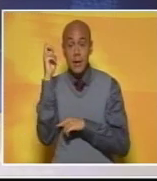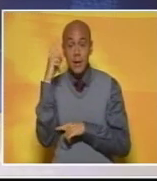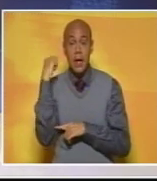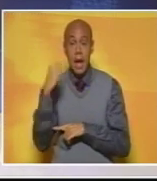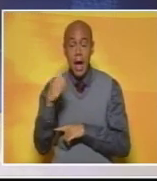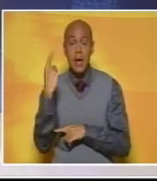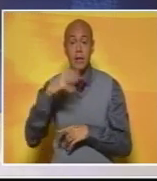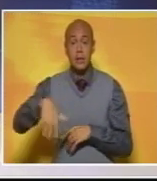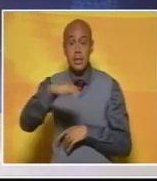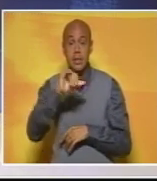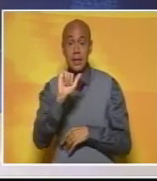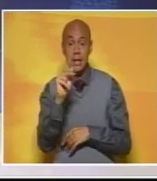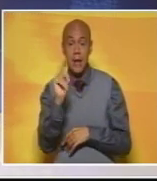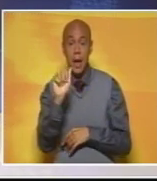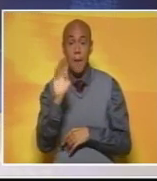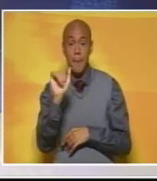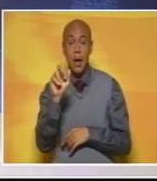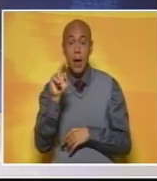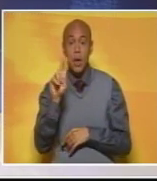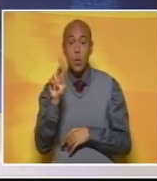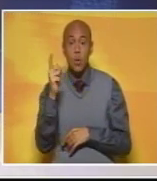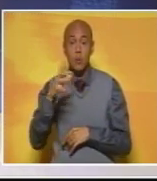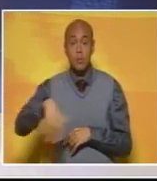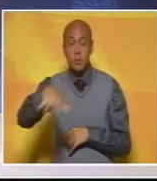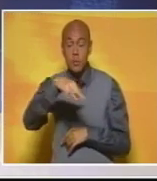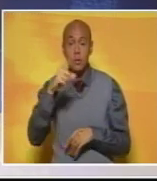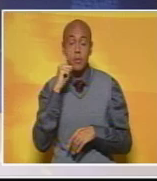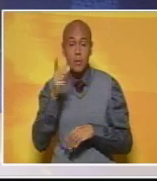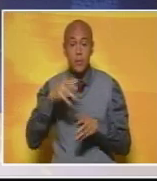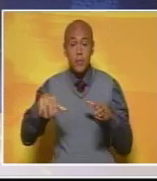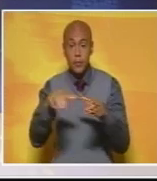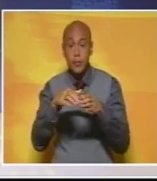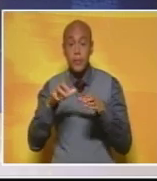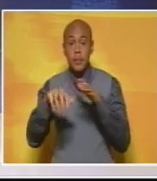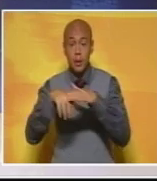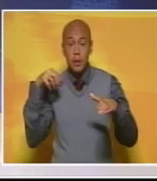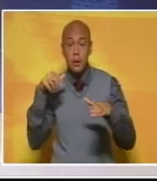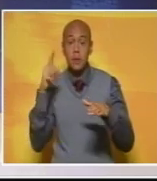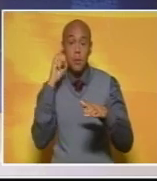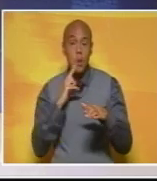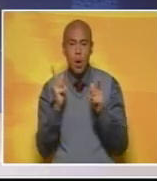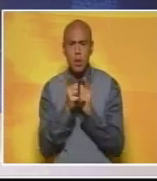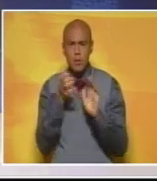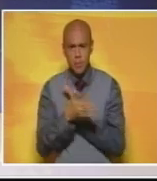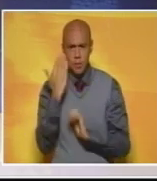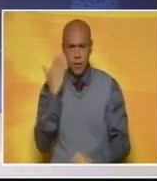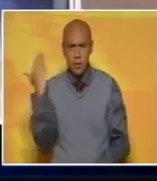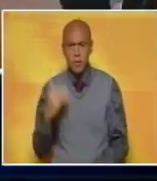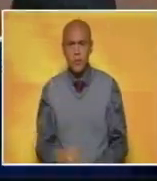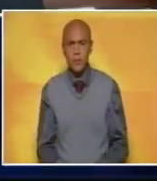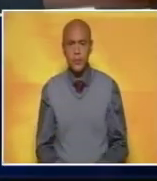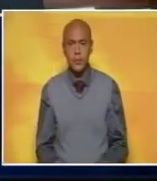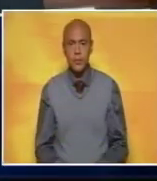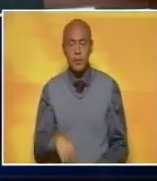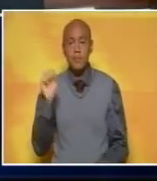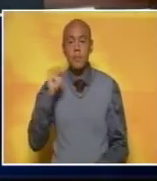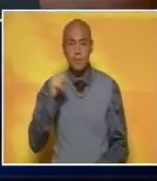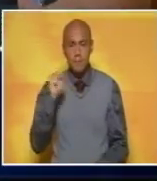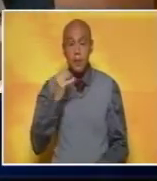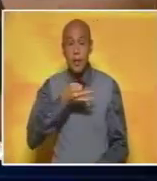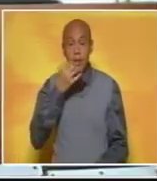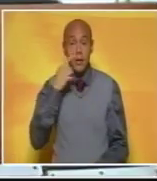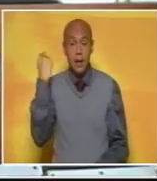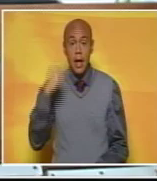comunidad Icabarú de la etnia Pemón, en el municipio Gran Sabana. Manuel Covela nos amplía. Adelante, Manuel. Sí, buenas tardes.